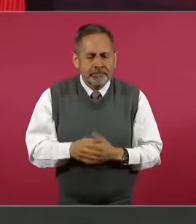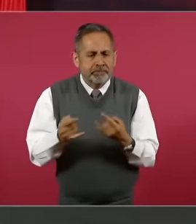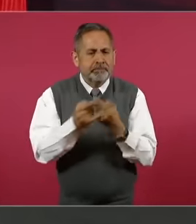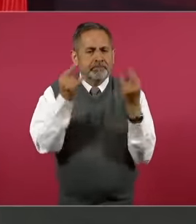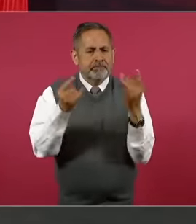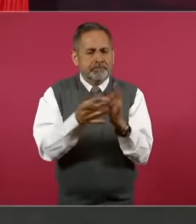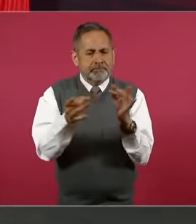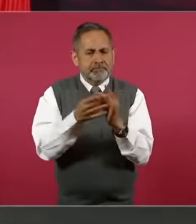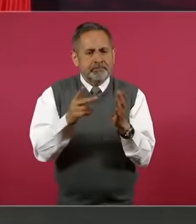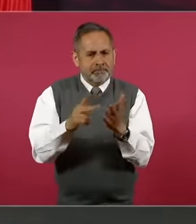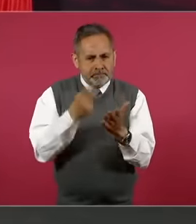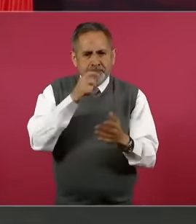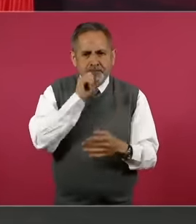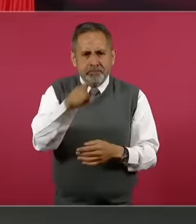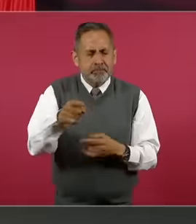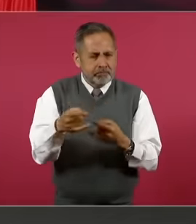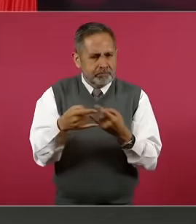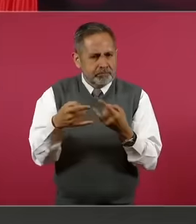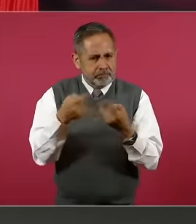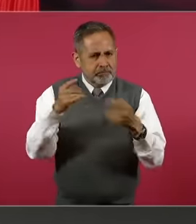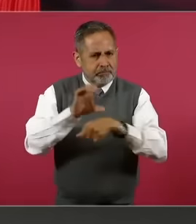anécdota de Colombia,